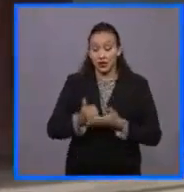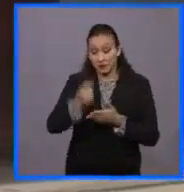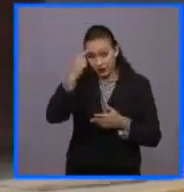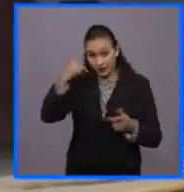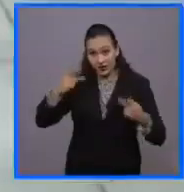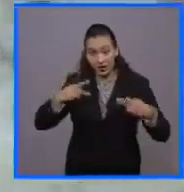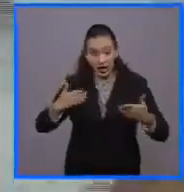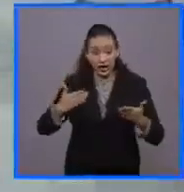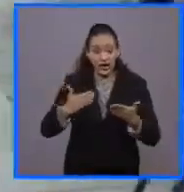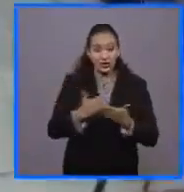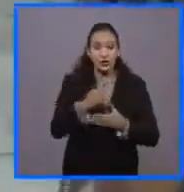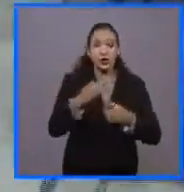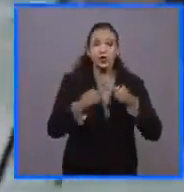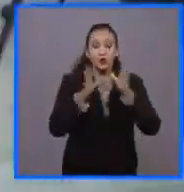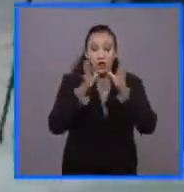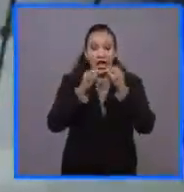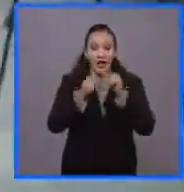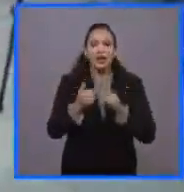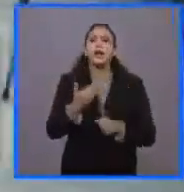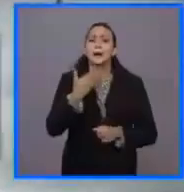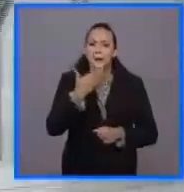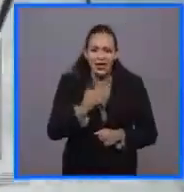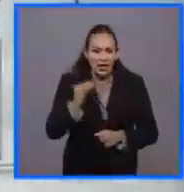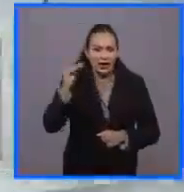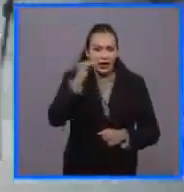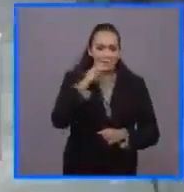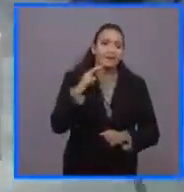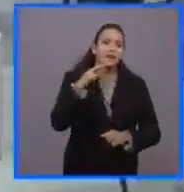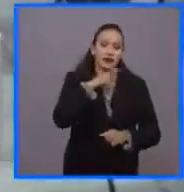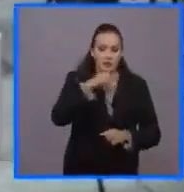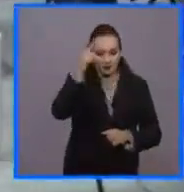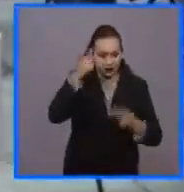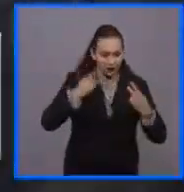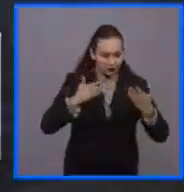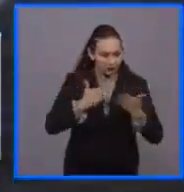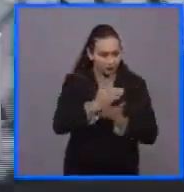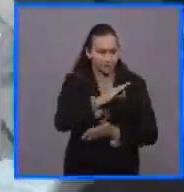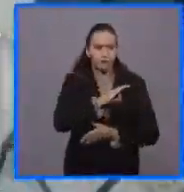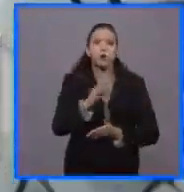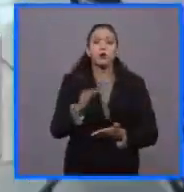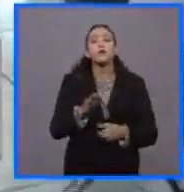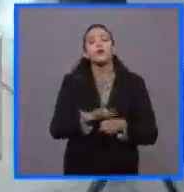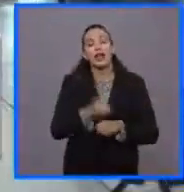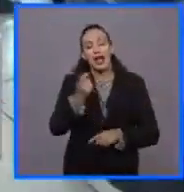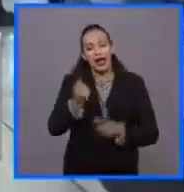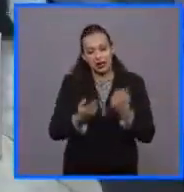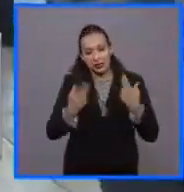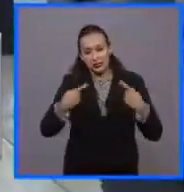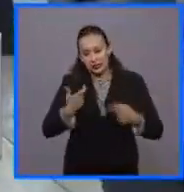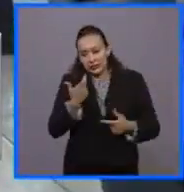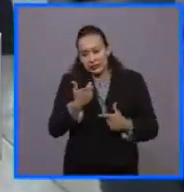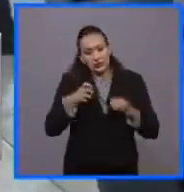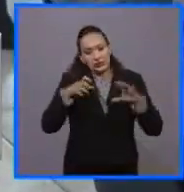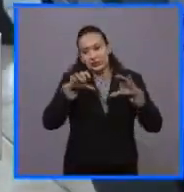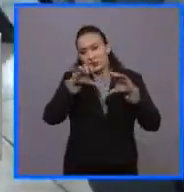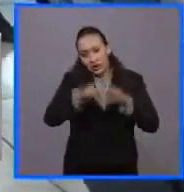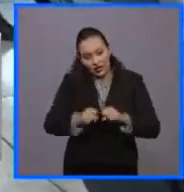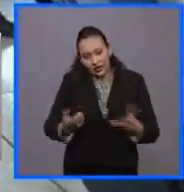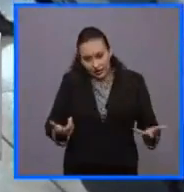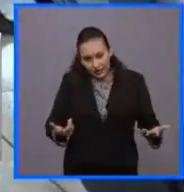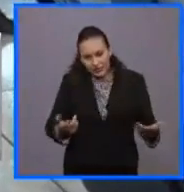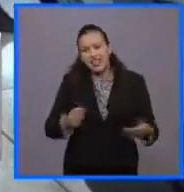justicia agraria de forma pronta y gratuita y cercana a las personas que por razones económicas, geográficas o sociales